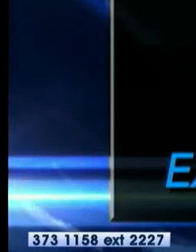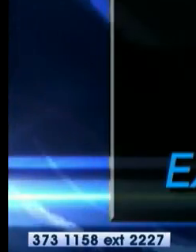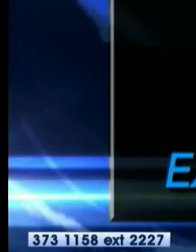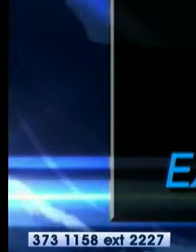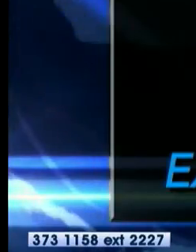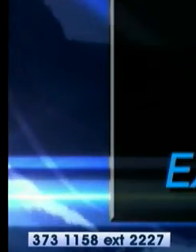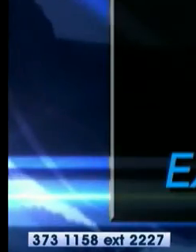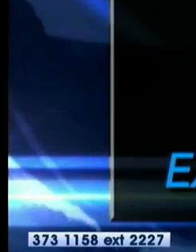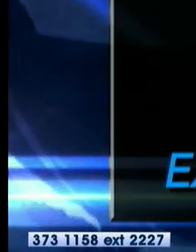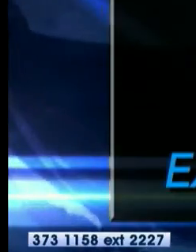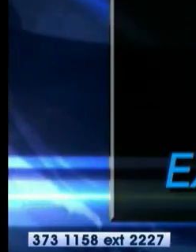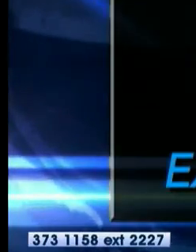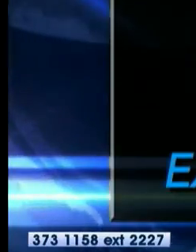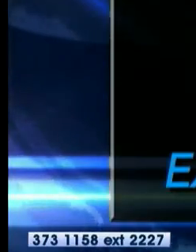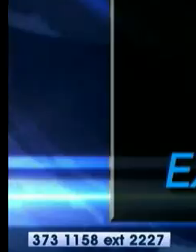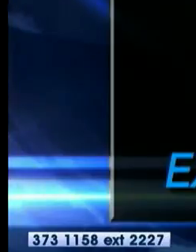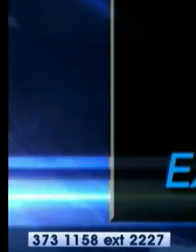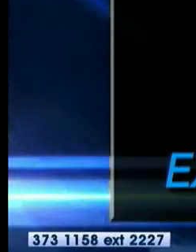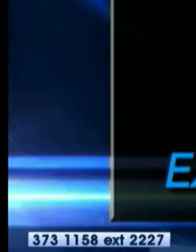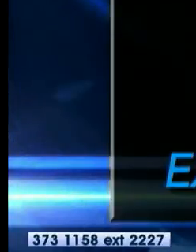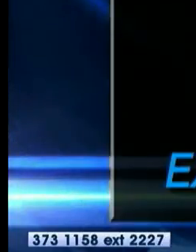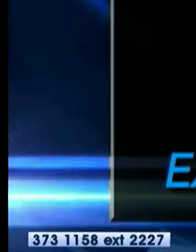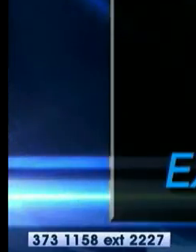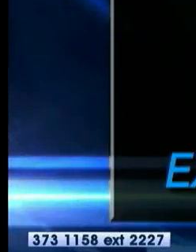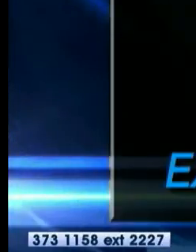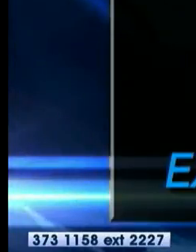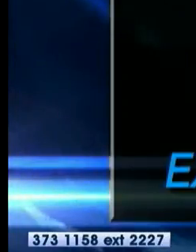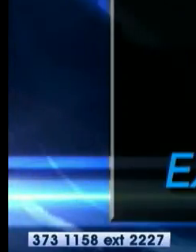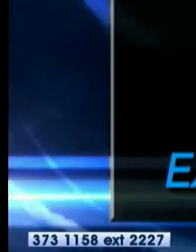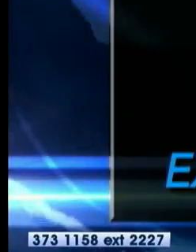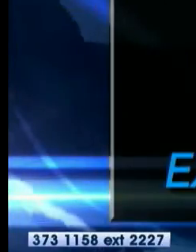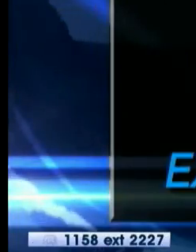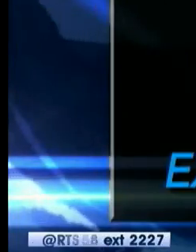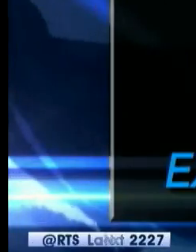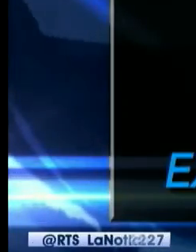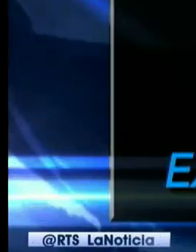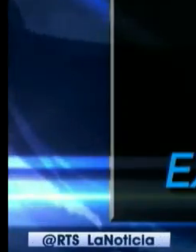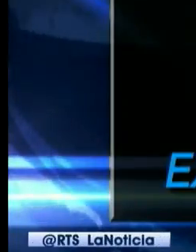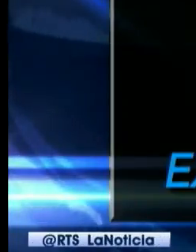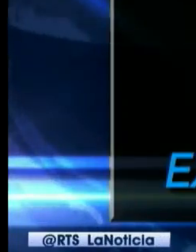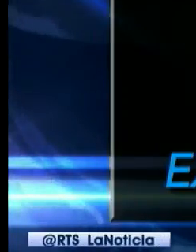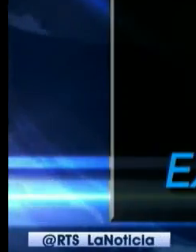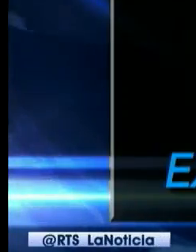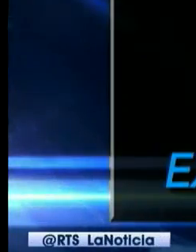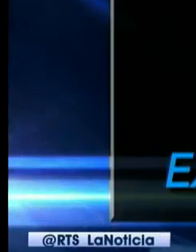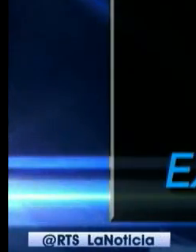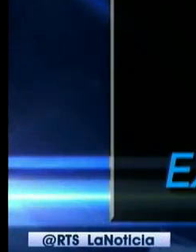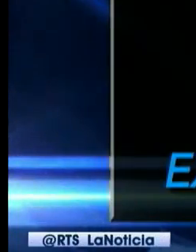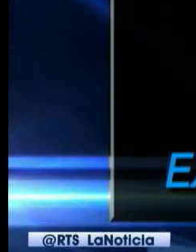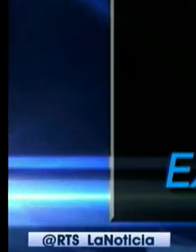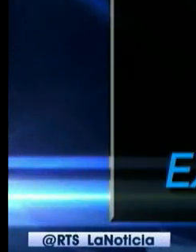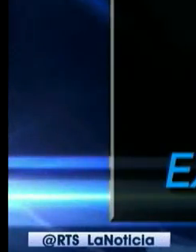tiene a la comunidad, su familia, con los problemas que se presenten,